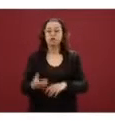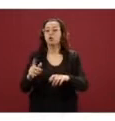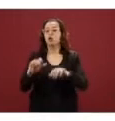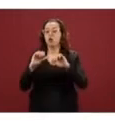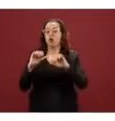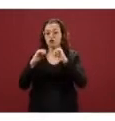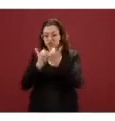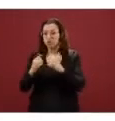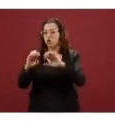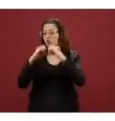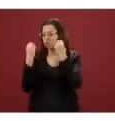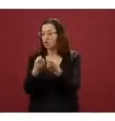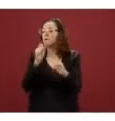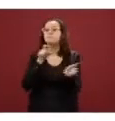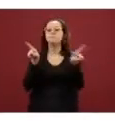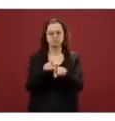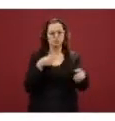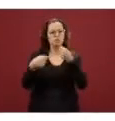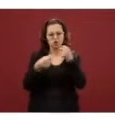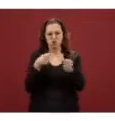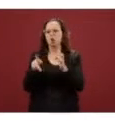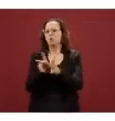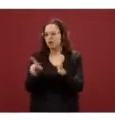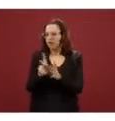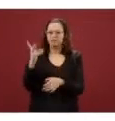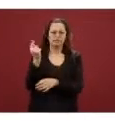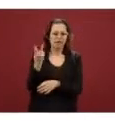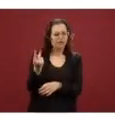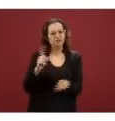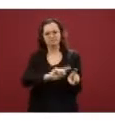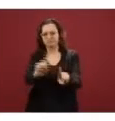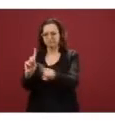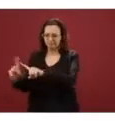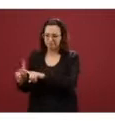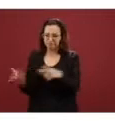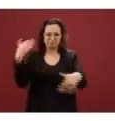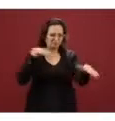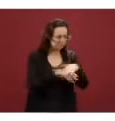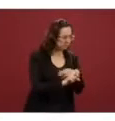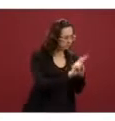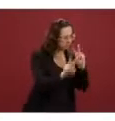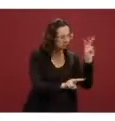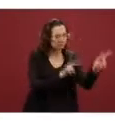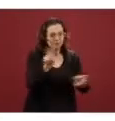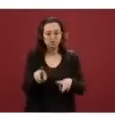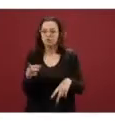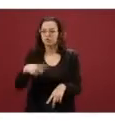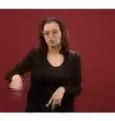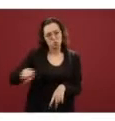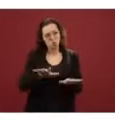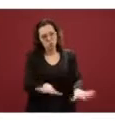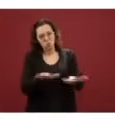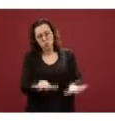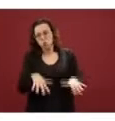inclusive muchos medios de comunicación. El común denominador de la gente que visita el proyecto es de agrado y